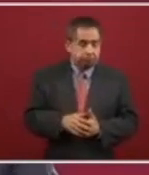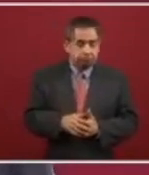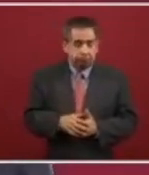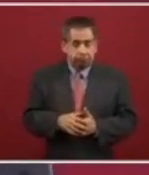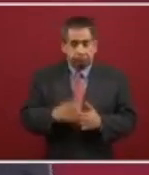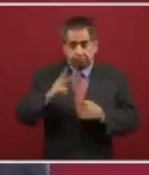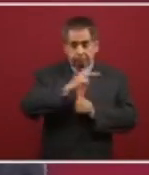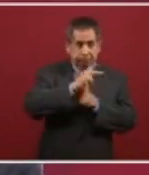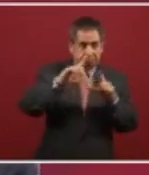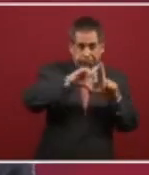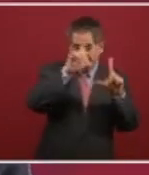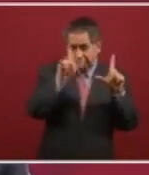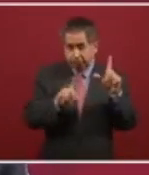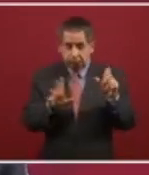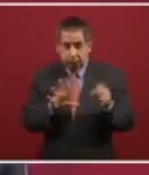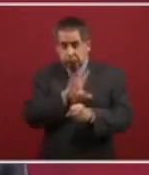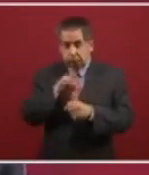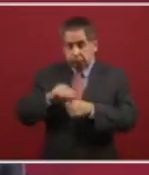del país,